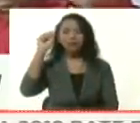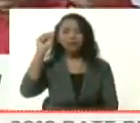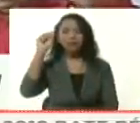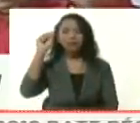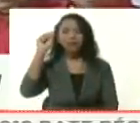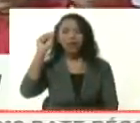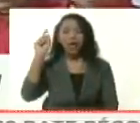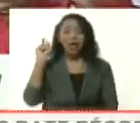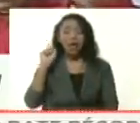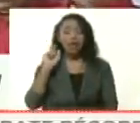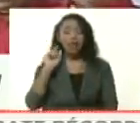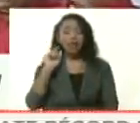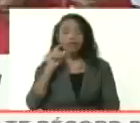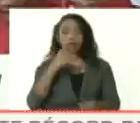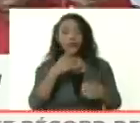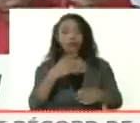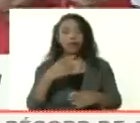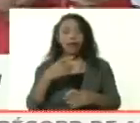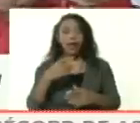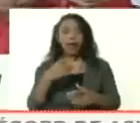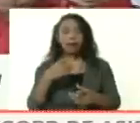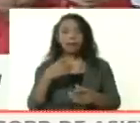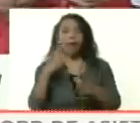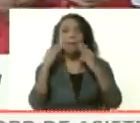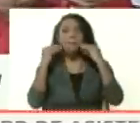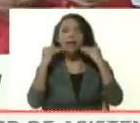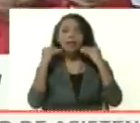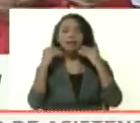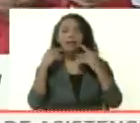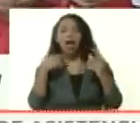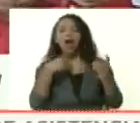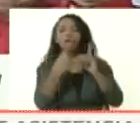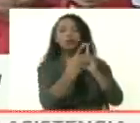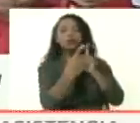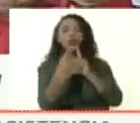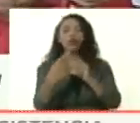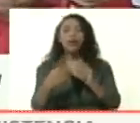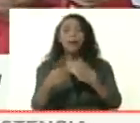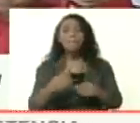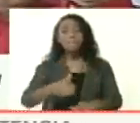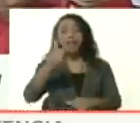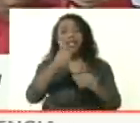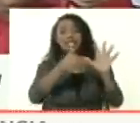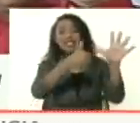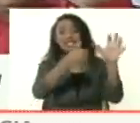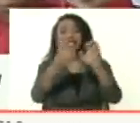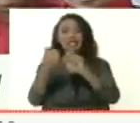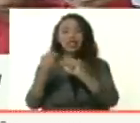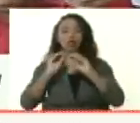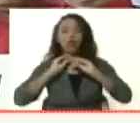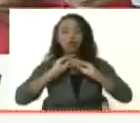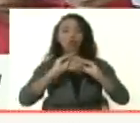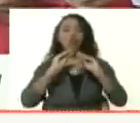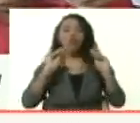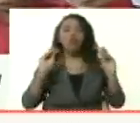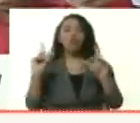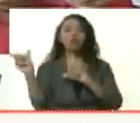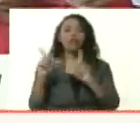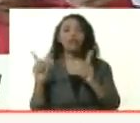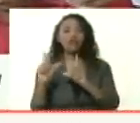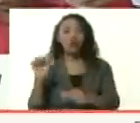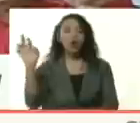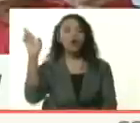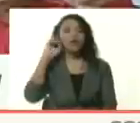es el paladín del diálogo aquí en Venezuela. Más de 600 llamados al diálogo ha hecho Nicolás Maduro en televisión, en